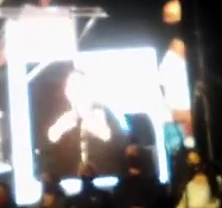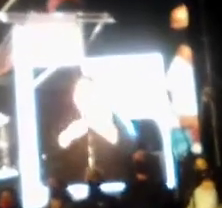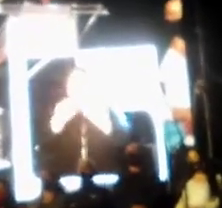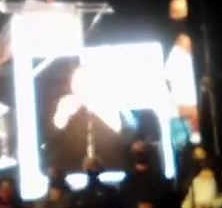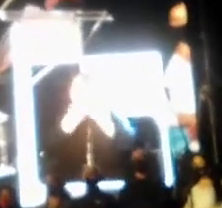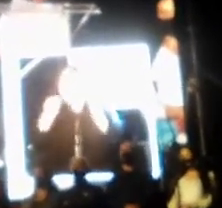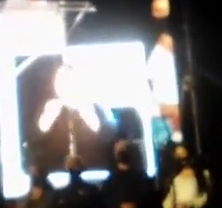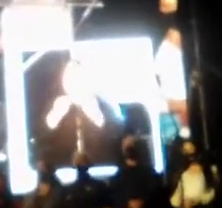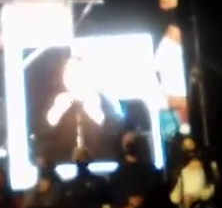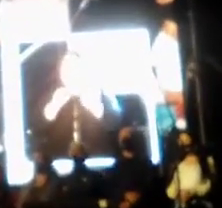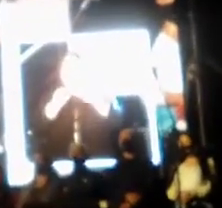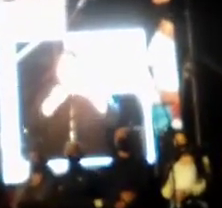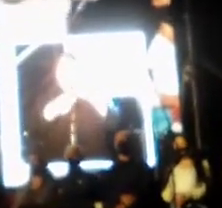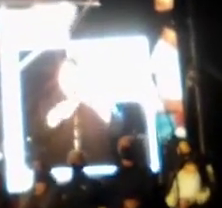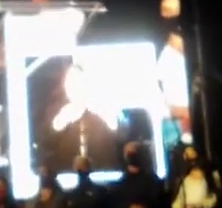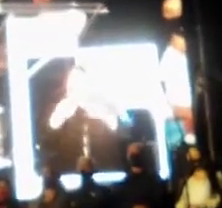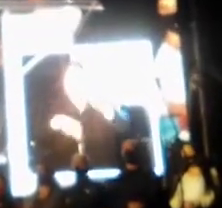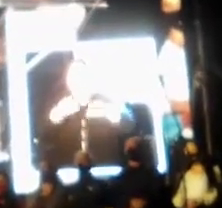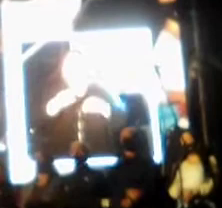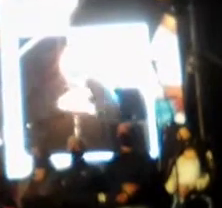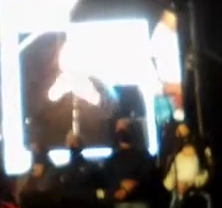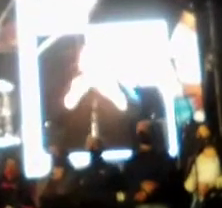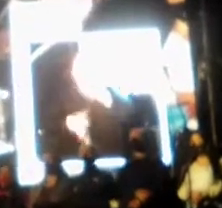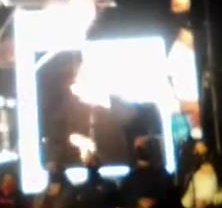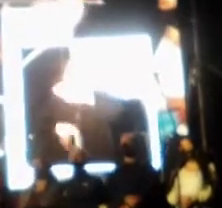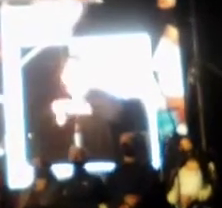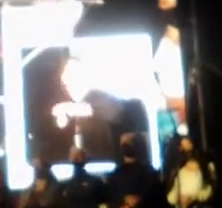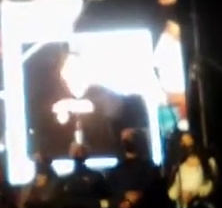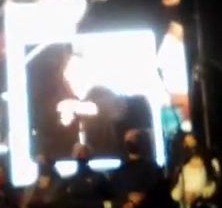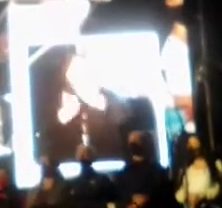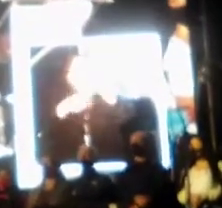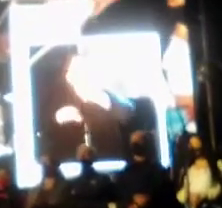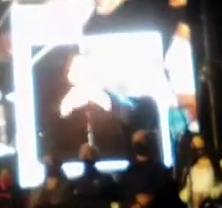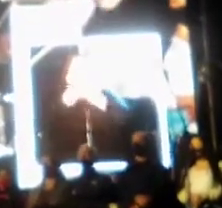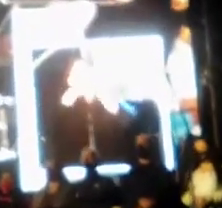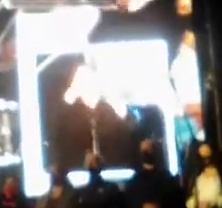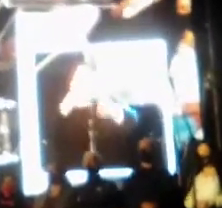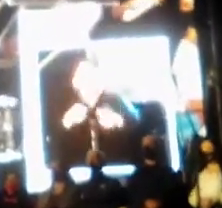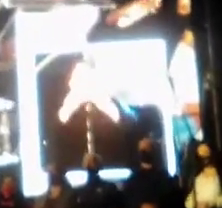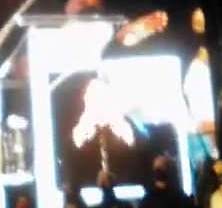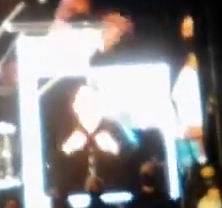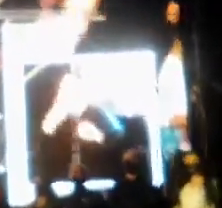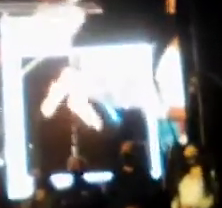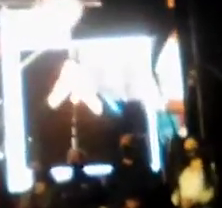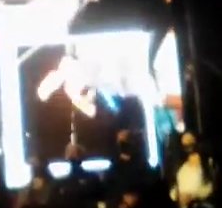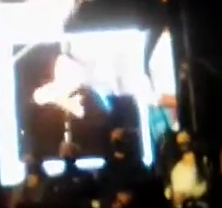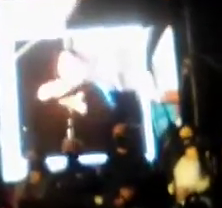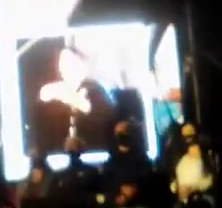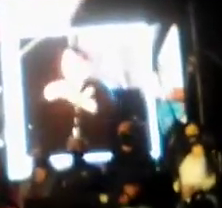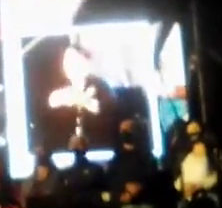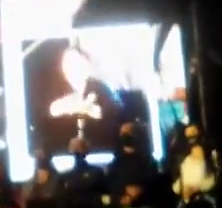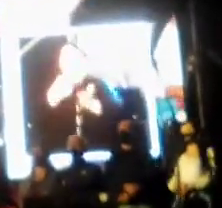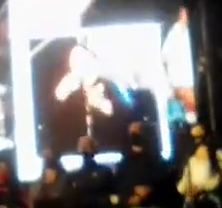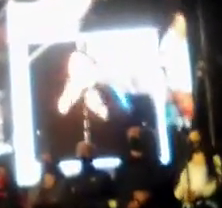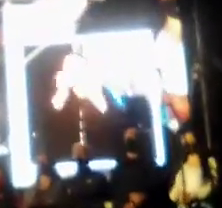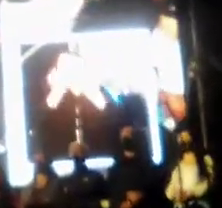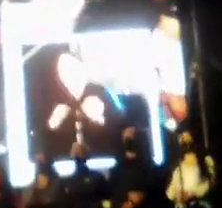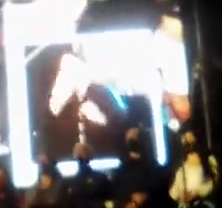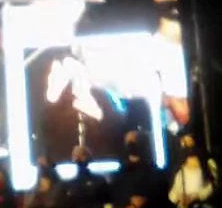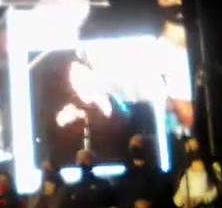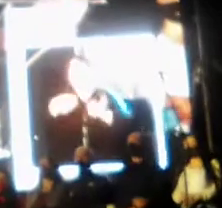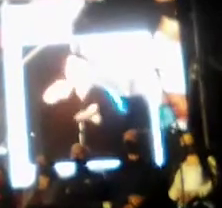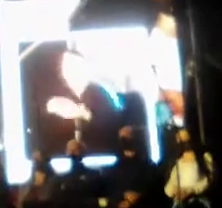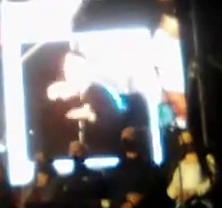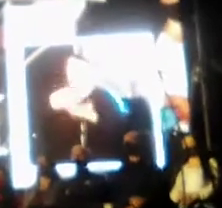6 días, sin más trámite, puede ser desalojada. Pero la LUC también se ocupa de la buena o buen pagador. Y según este régimen, aunque la persona sea